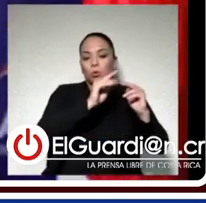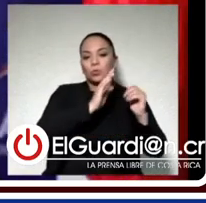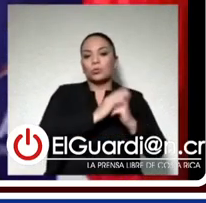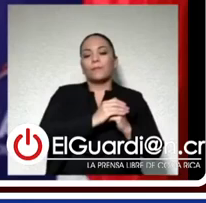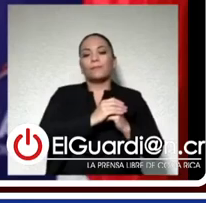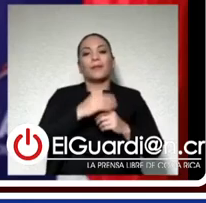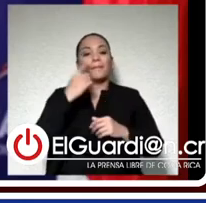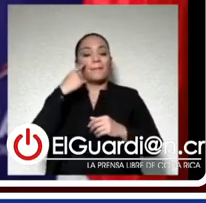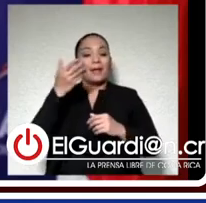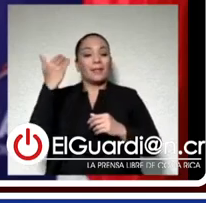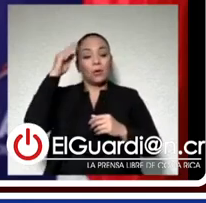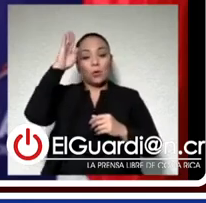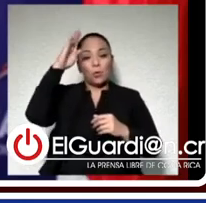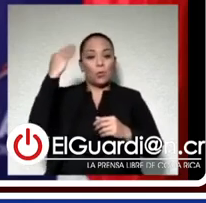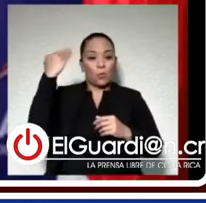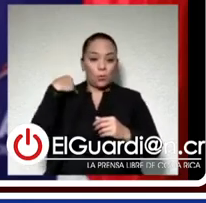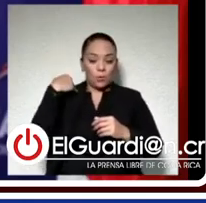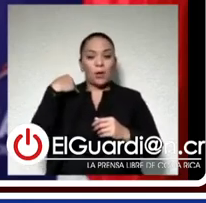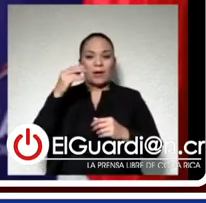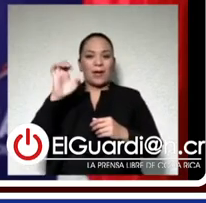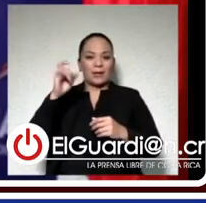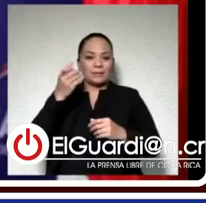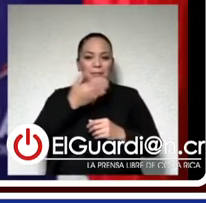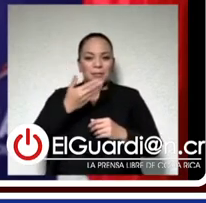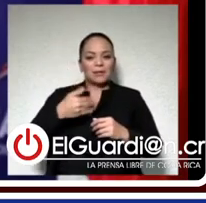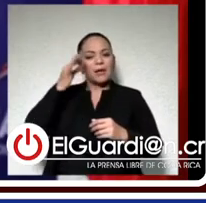gobierno de Laura Chinchilla, el medio La Nación,